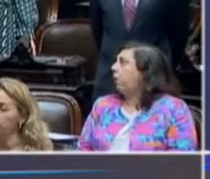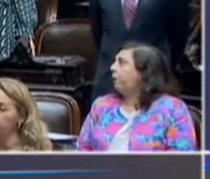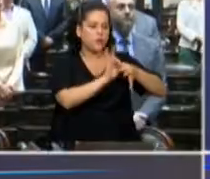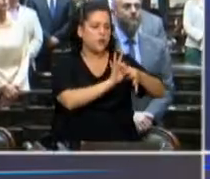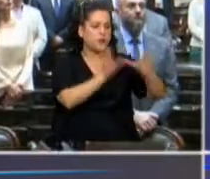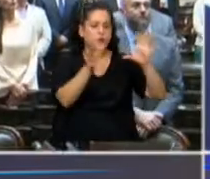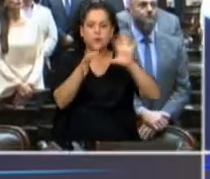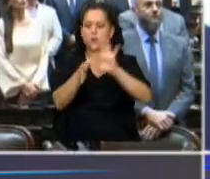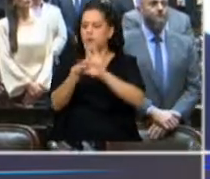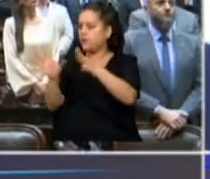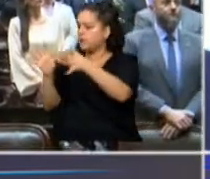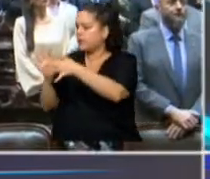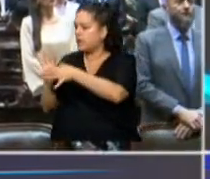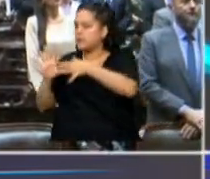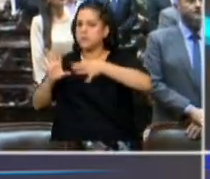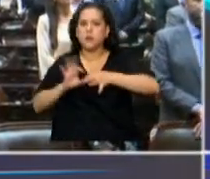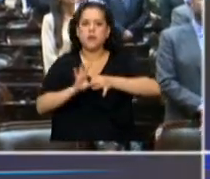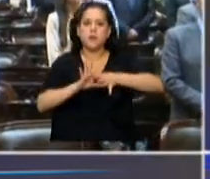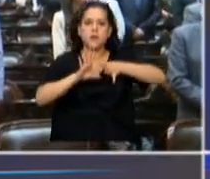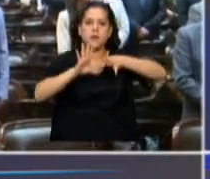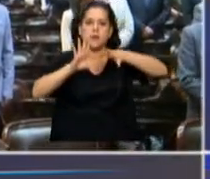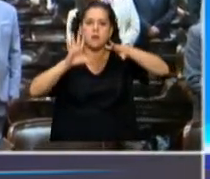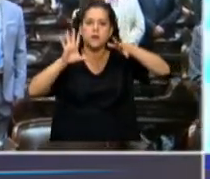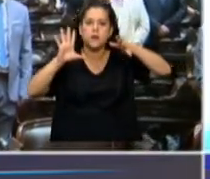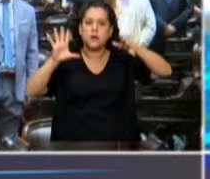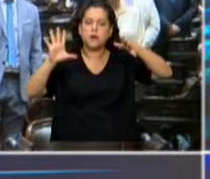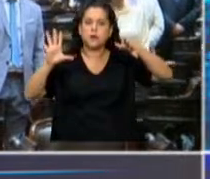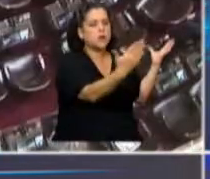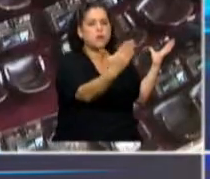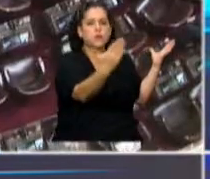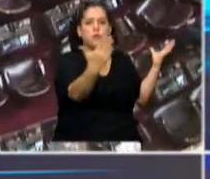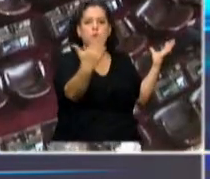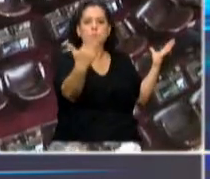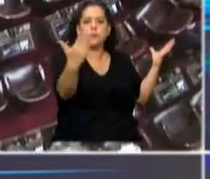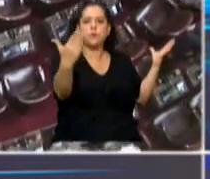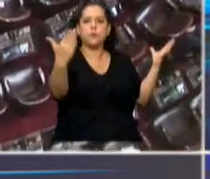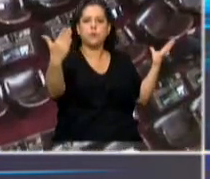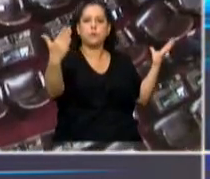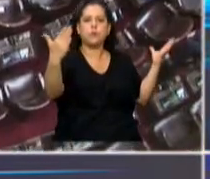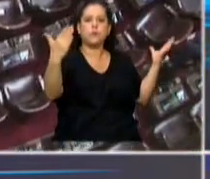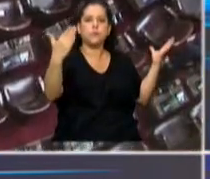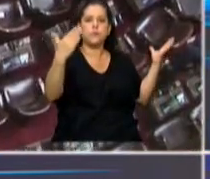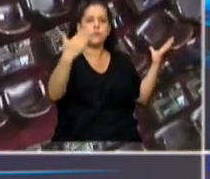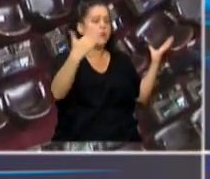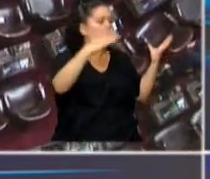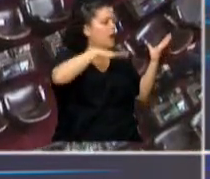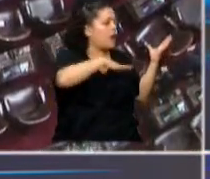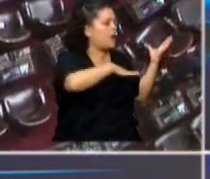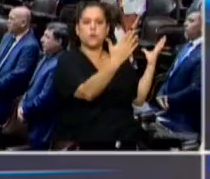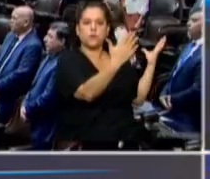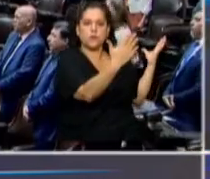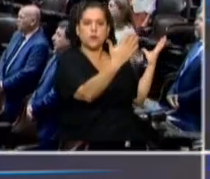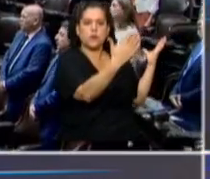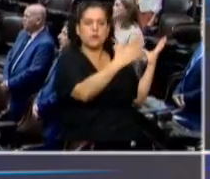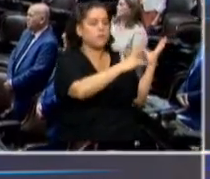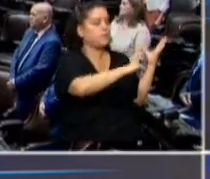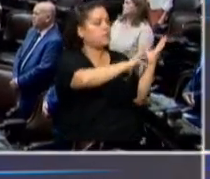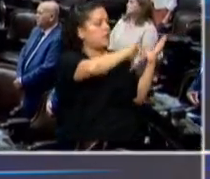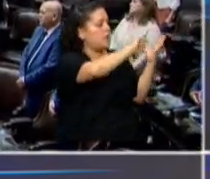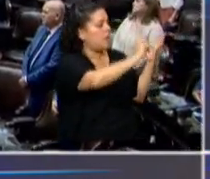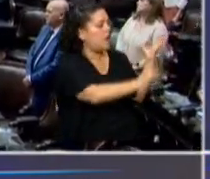ministerios. En ese programa. Lo que pasa es que lo que explican en el caso de La Libertad Avanza respecto a una